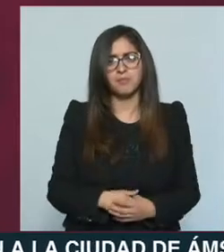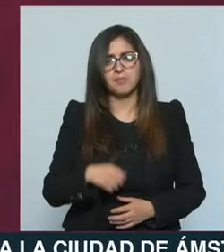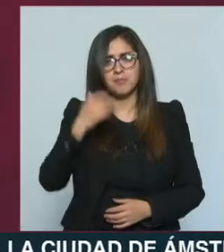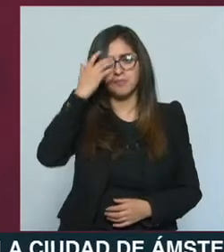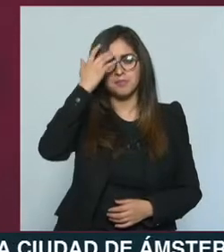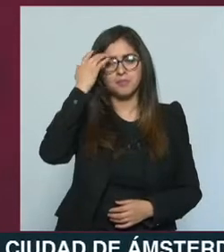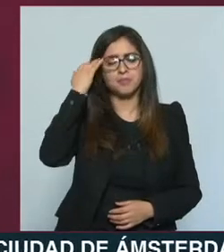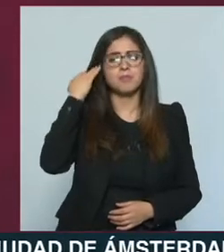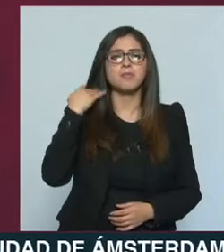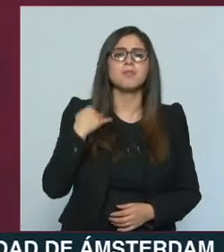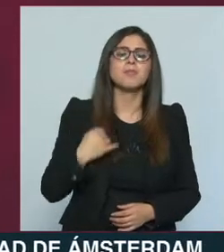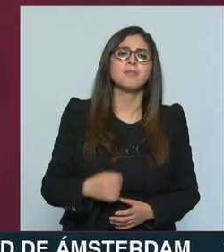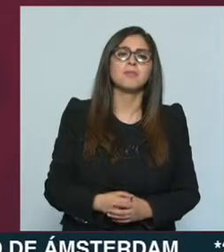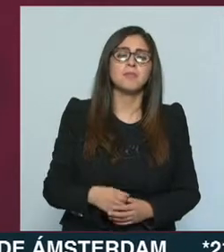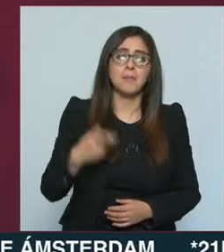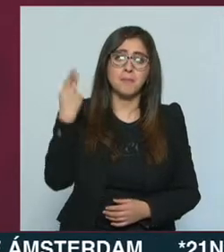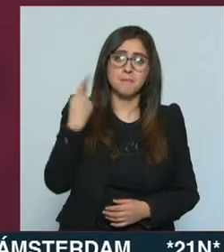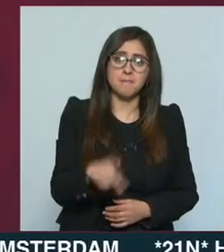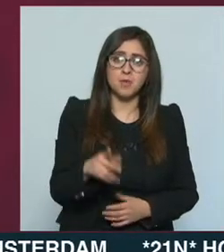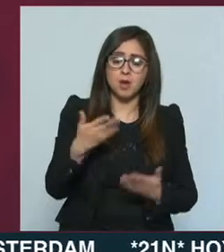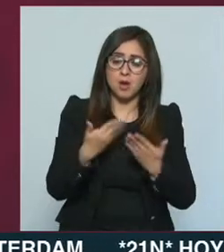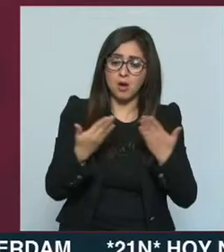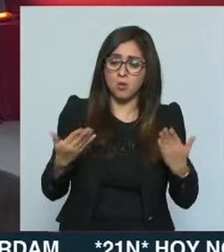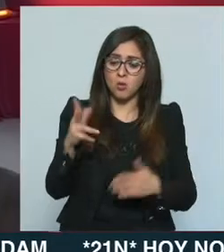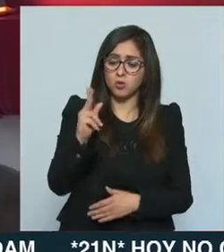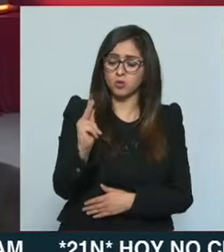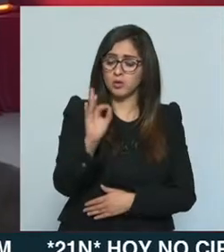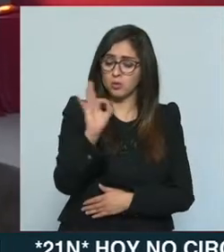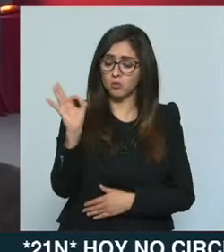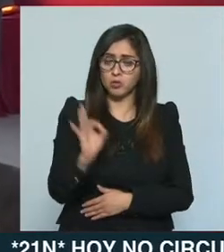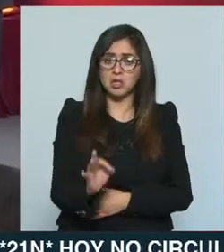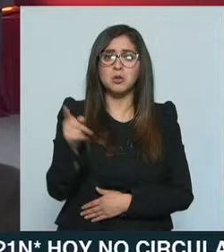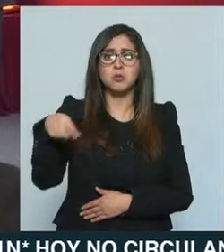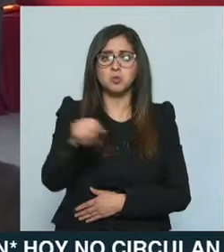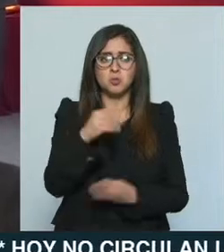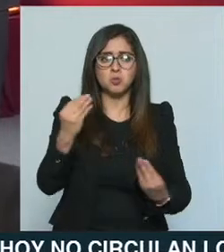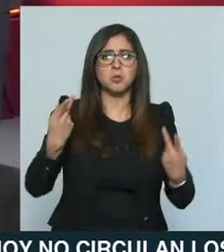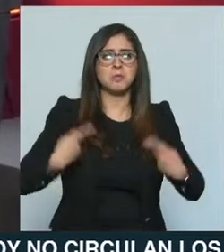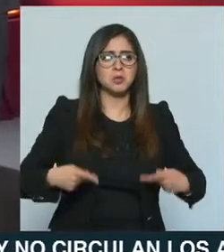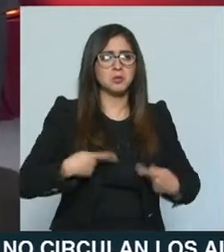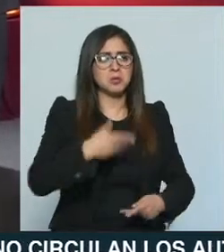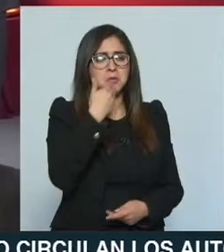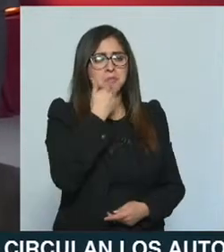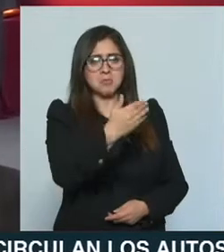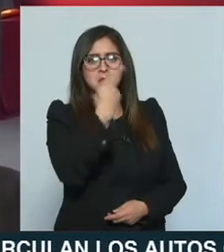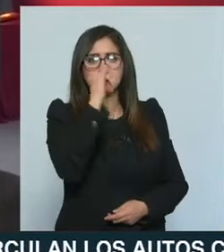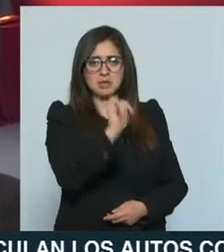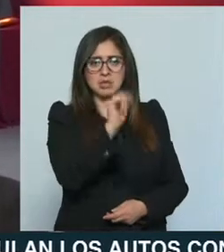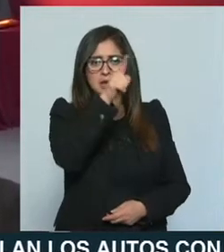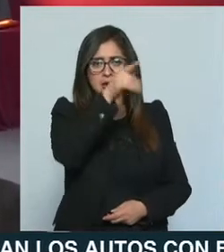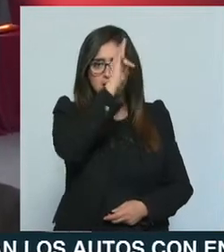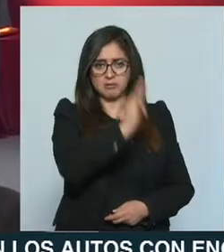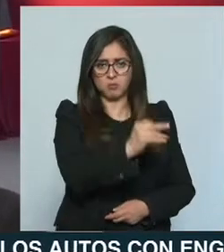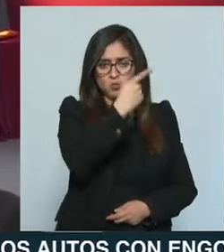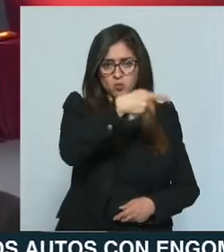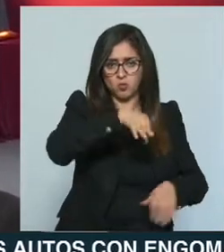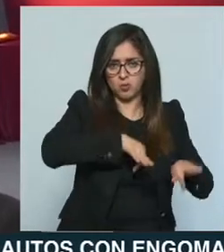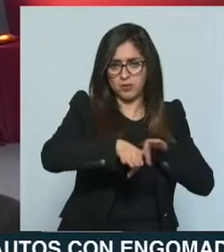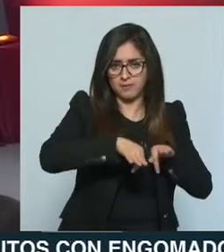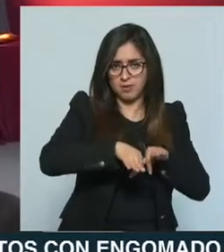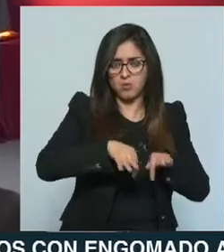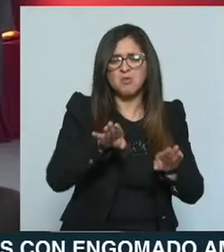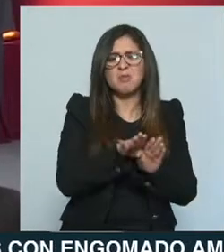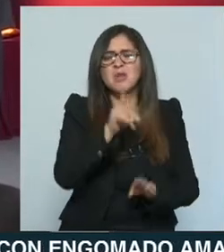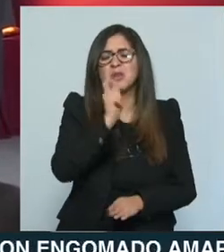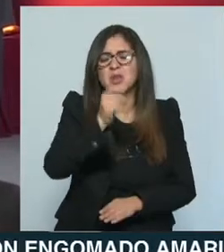80% de aceptación, de aprobación. ¿Quién nos da esto como lectura? Bueno, pues que va en un gobierno